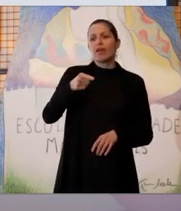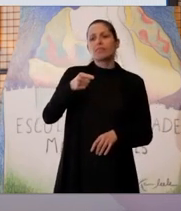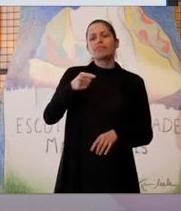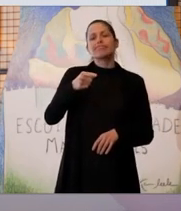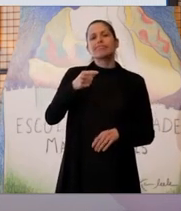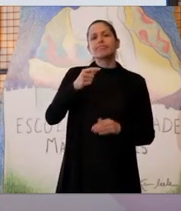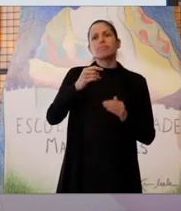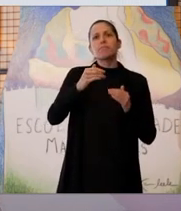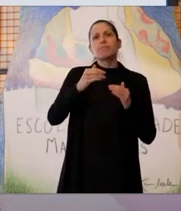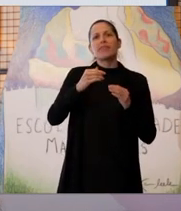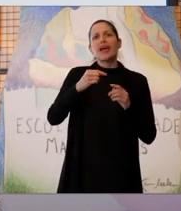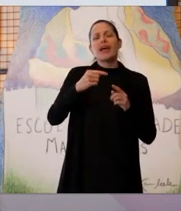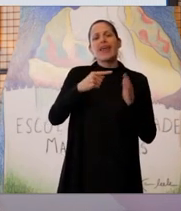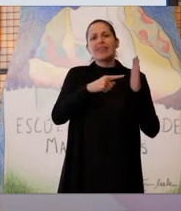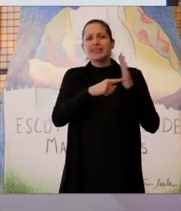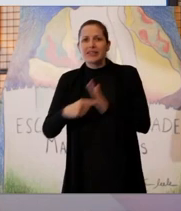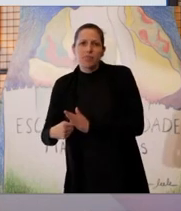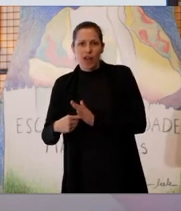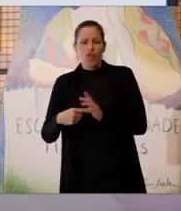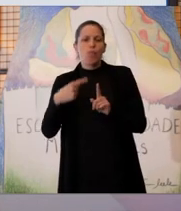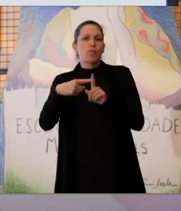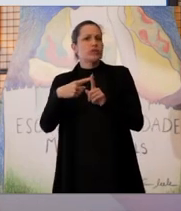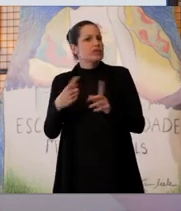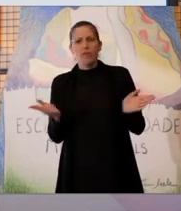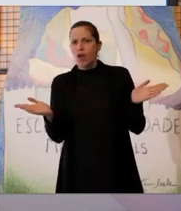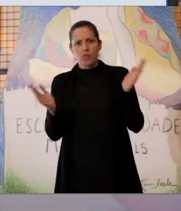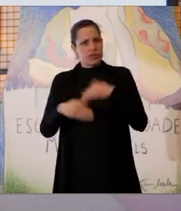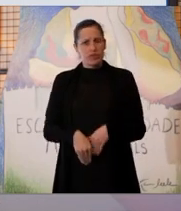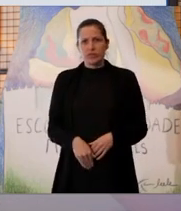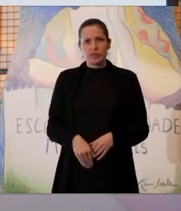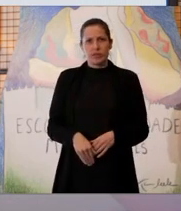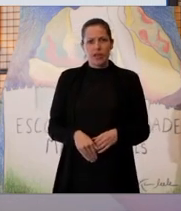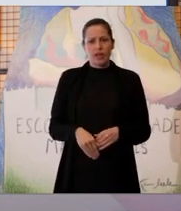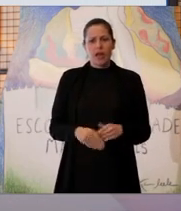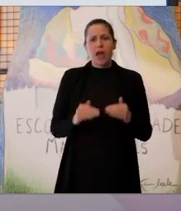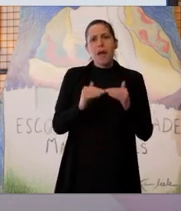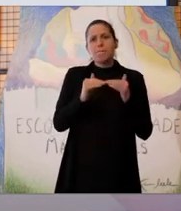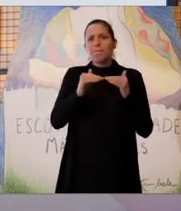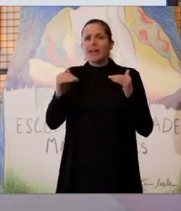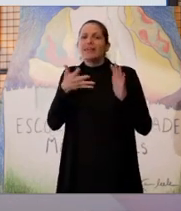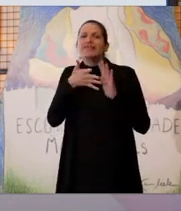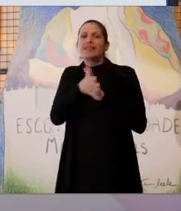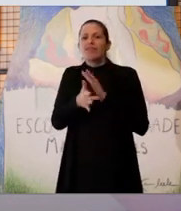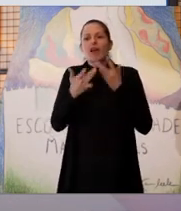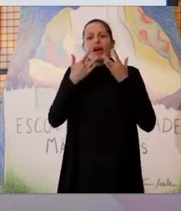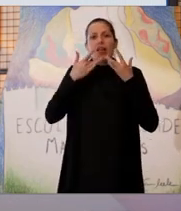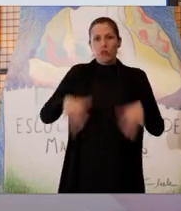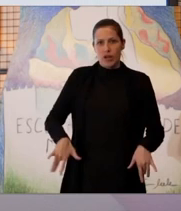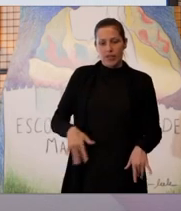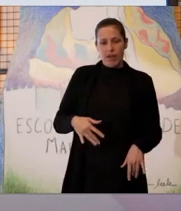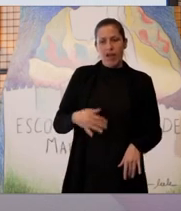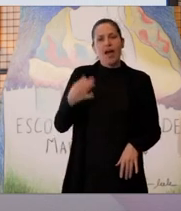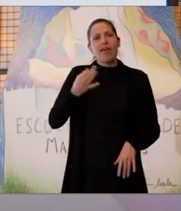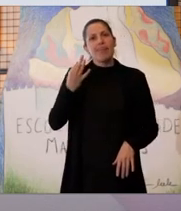existe la paridad es una exigencia de imparcialidad si no lo aseguras por ley se produce